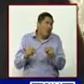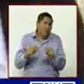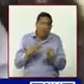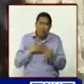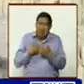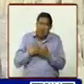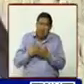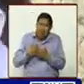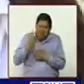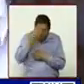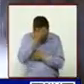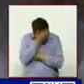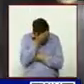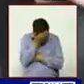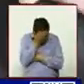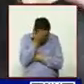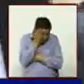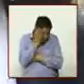mi chico.